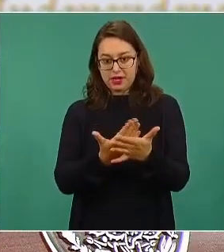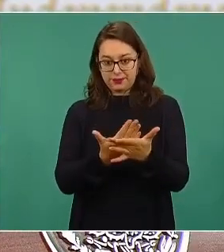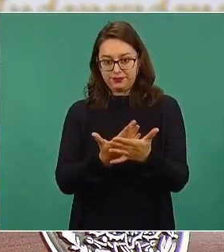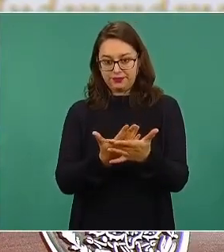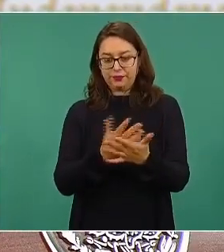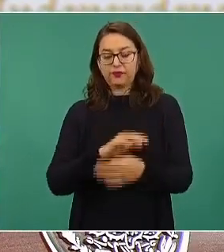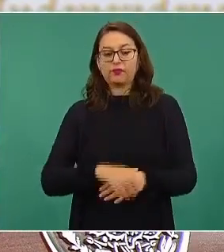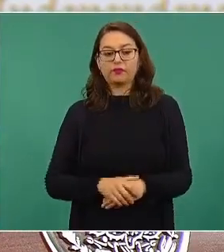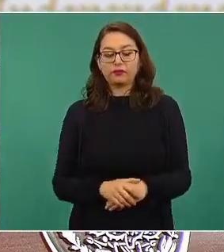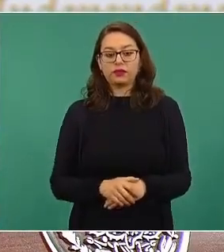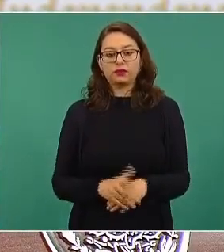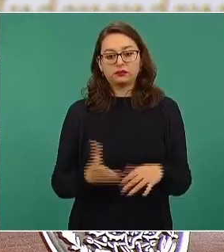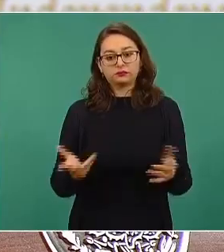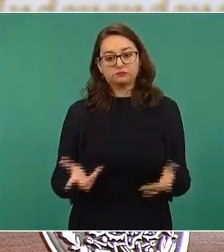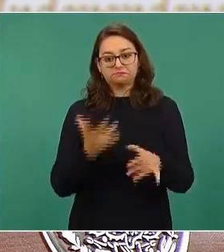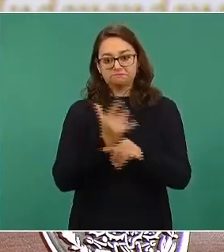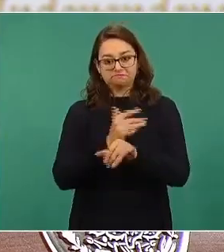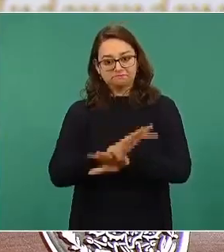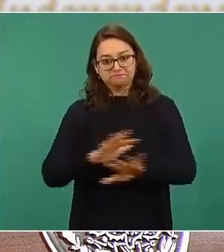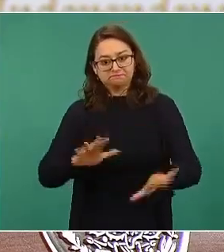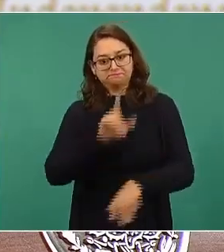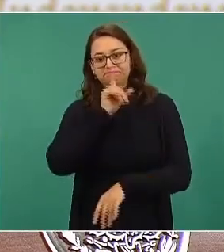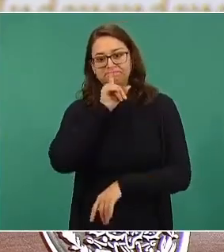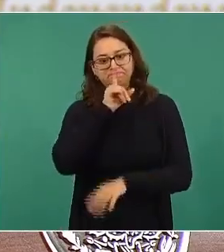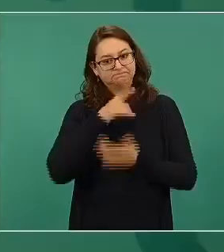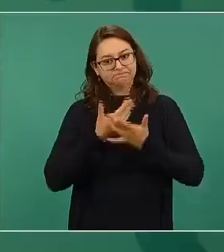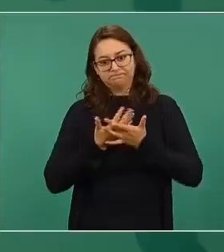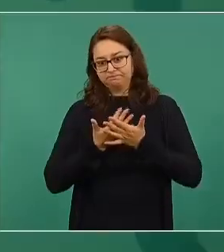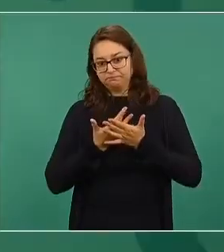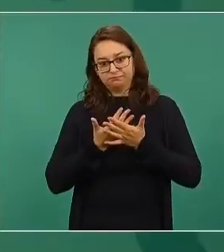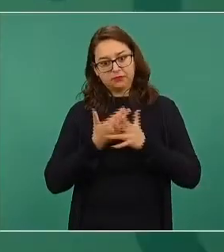mi información por respeto a